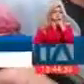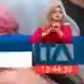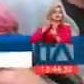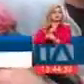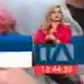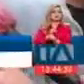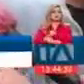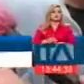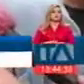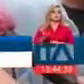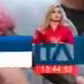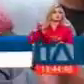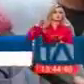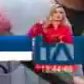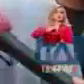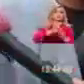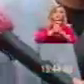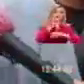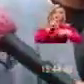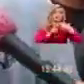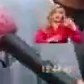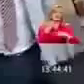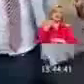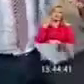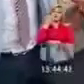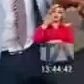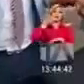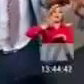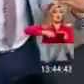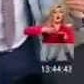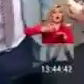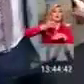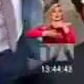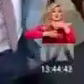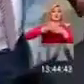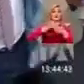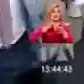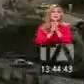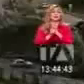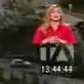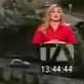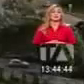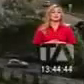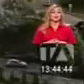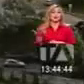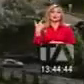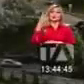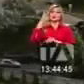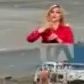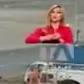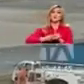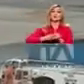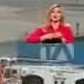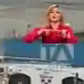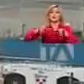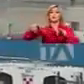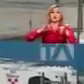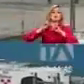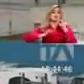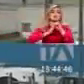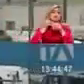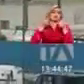no pueden llegar acá al país todavía. Esto decía su abogado al salir de la audiencia de formulación de cargos, pero desde hace más de dos meses los vuelos